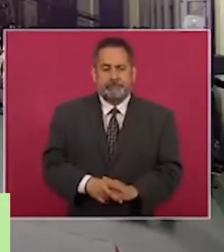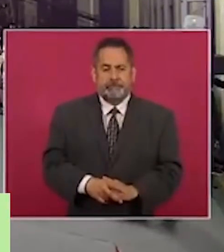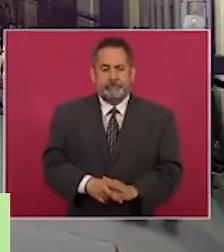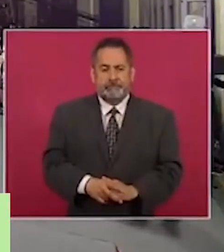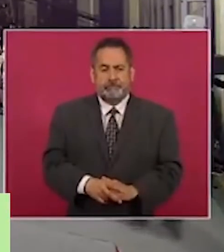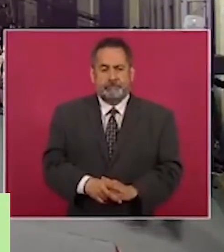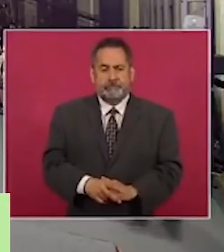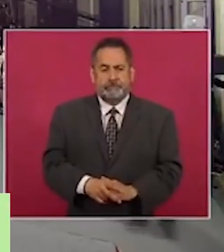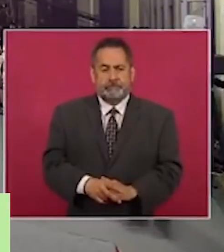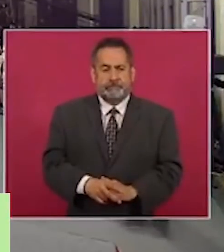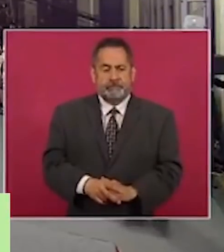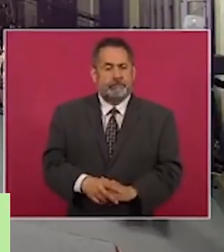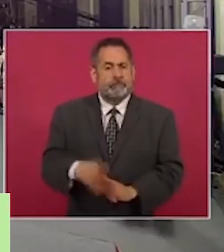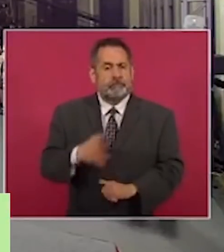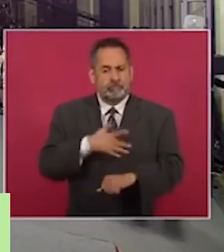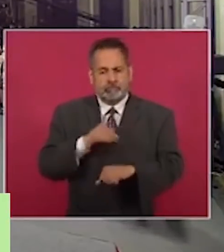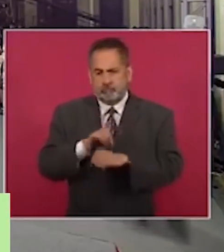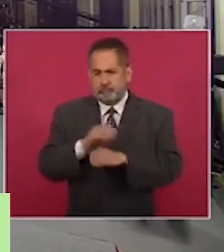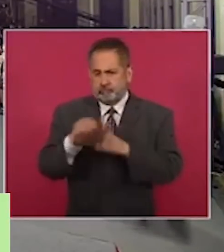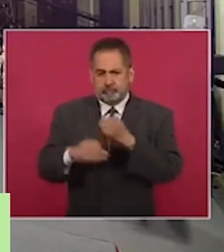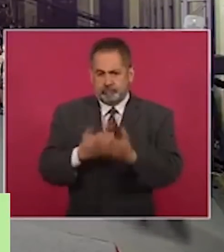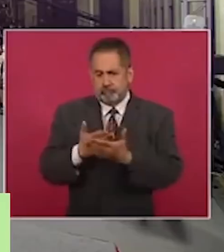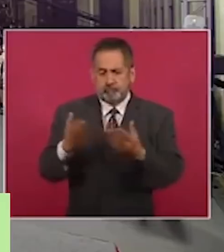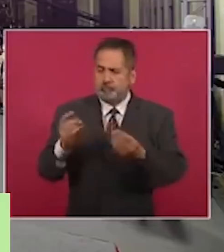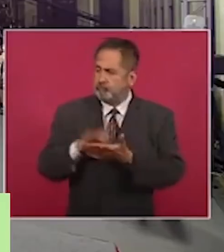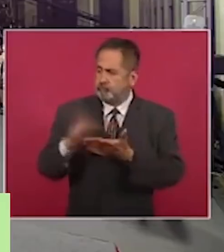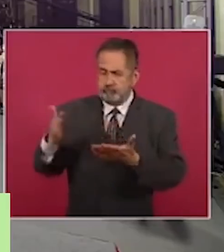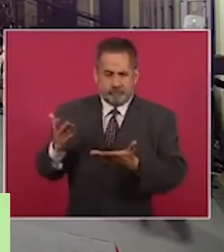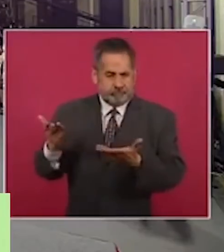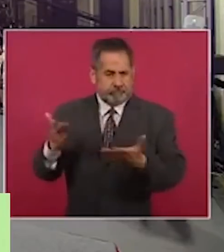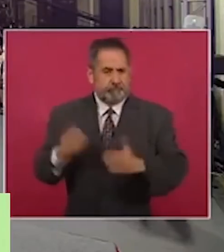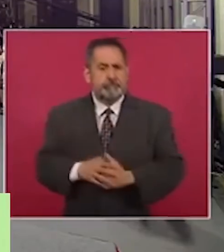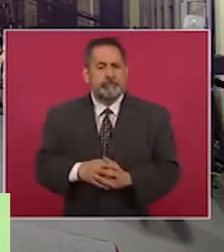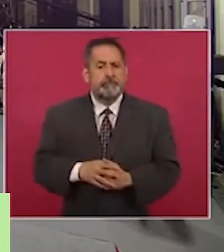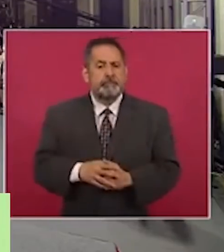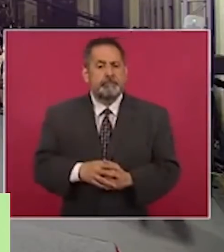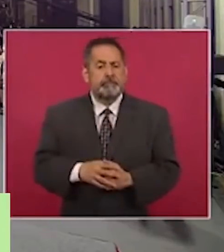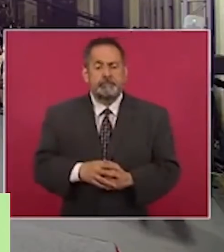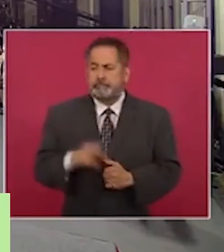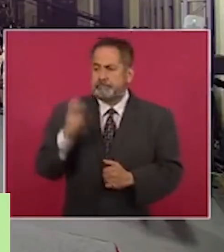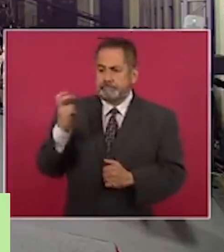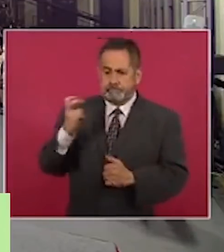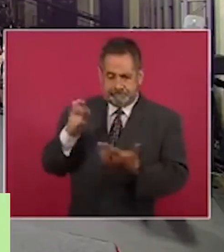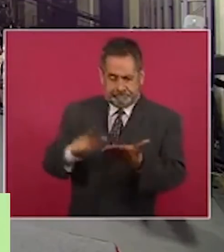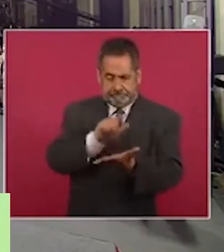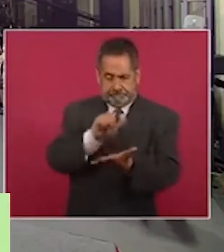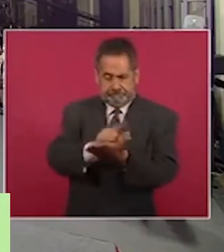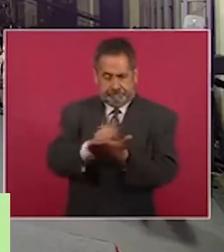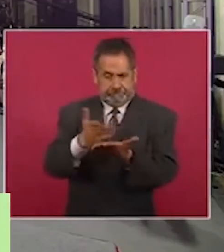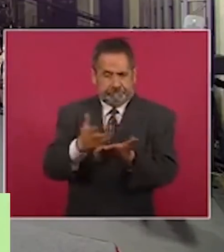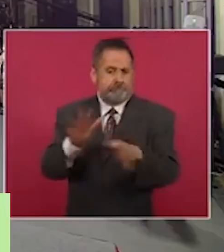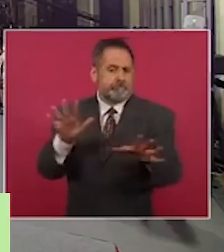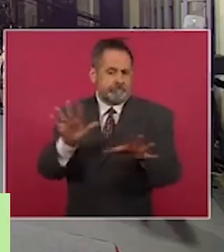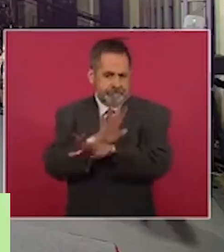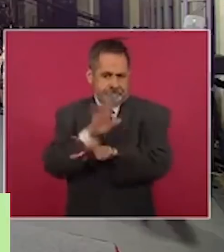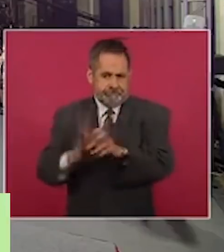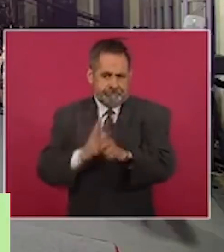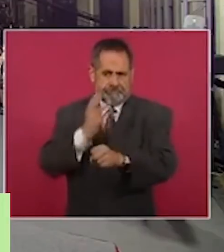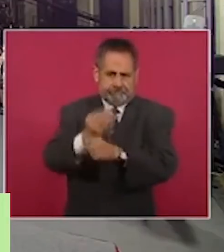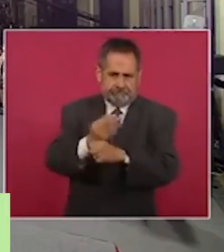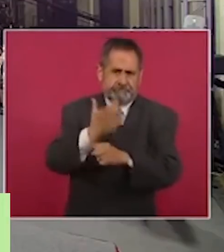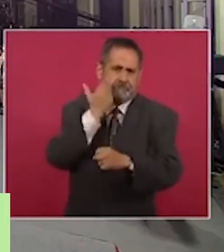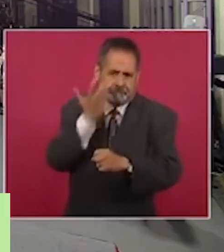Buenos días a todos, presidente, muchos días, muchas gracias, buenos días. Esta reforma que se está presentando el día de hoy en